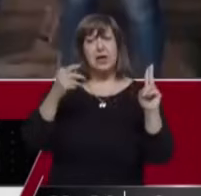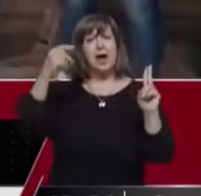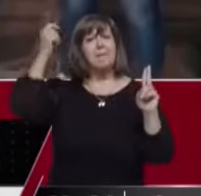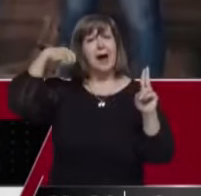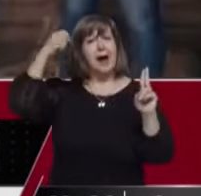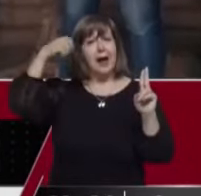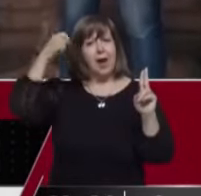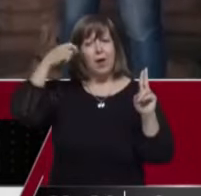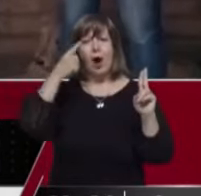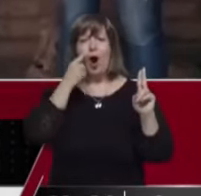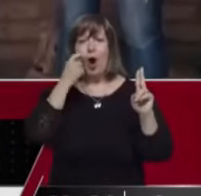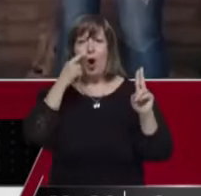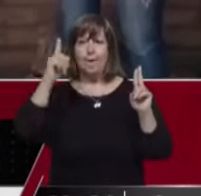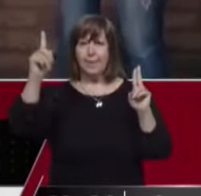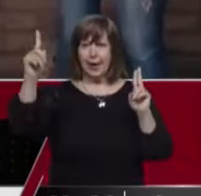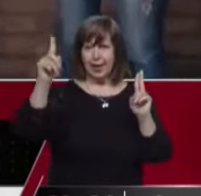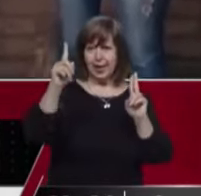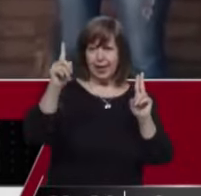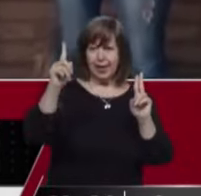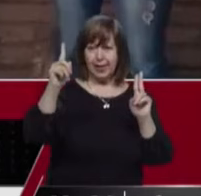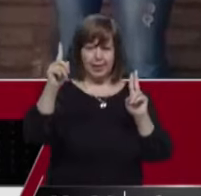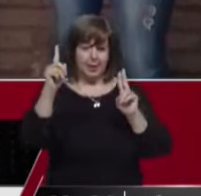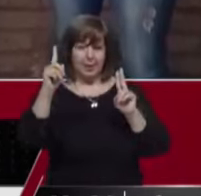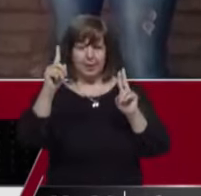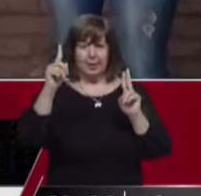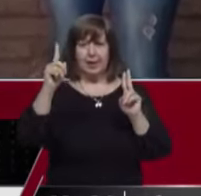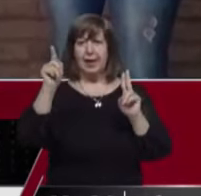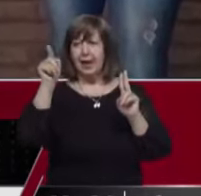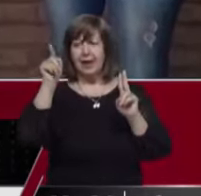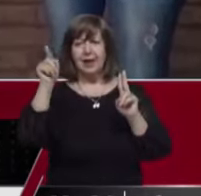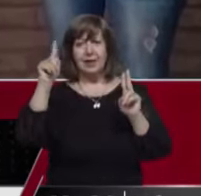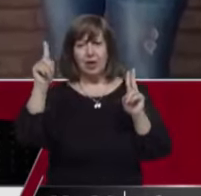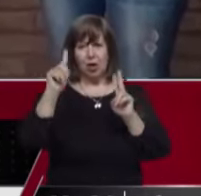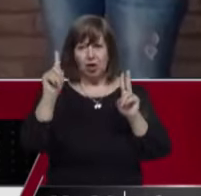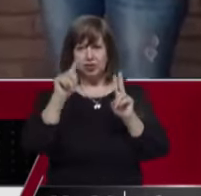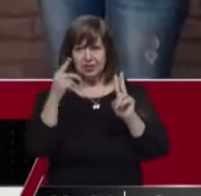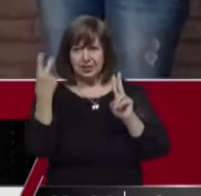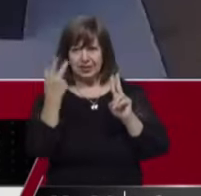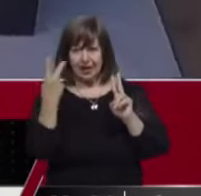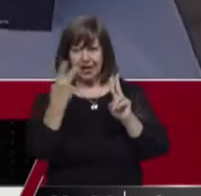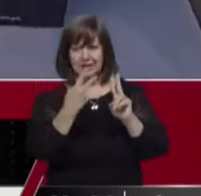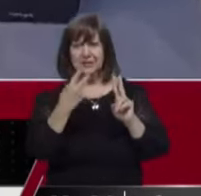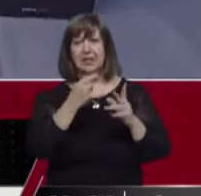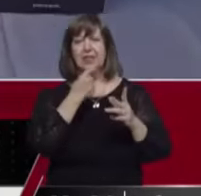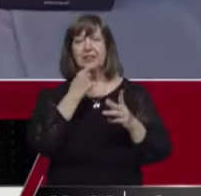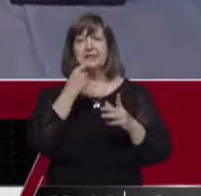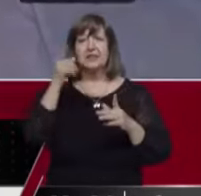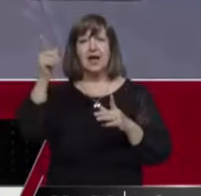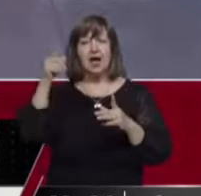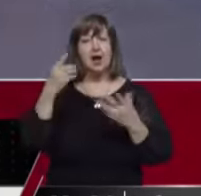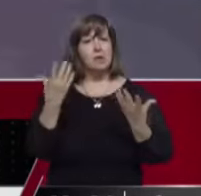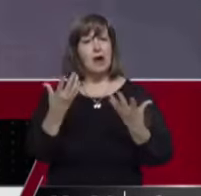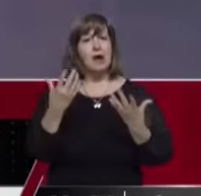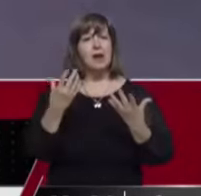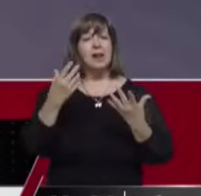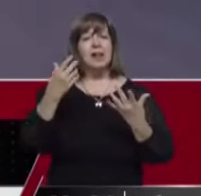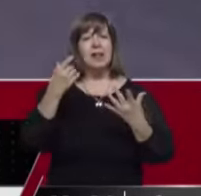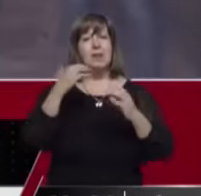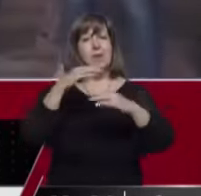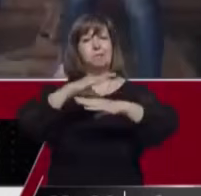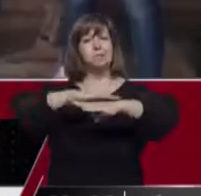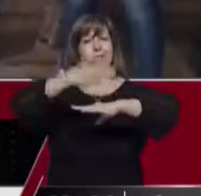habría estado cometiendo delitos de fraude tecnológico. A través de la suplantación de identidad, a través del phishing,